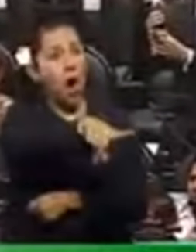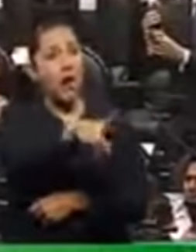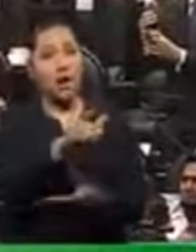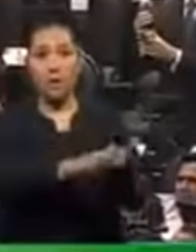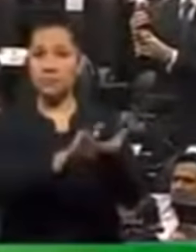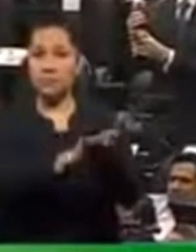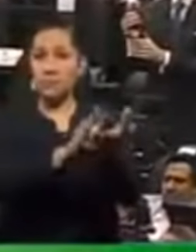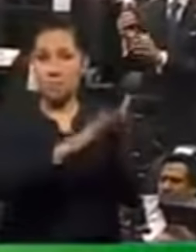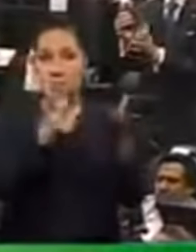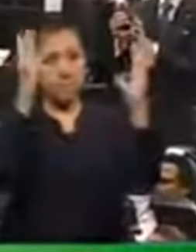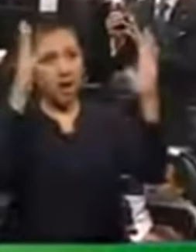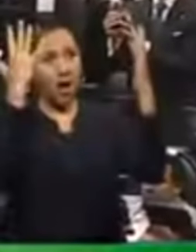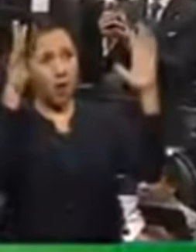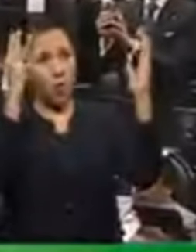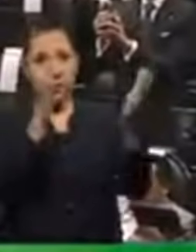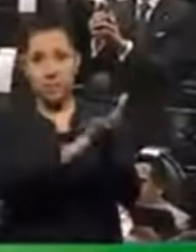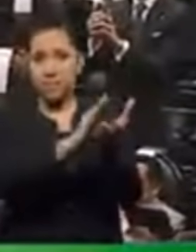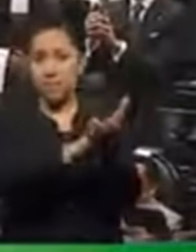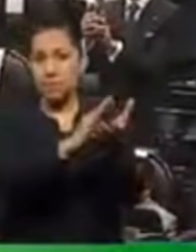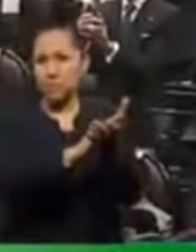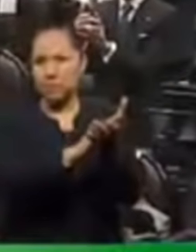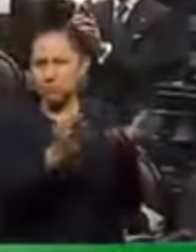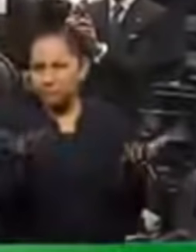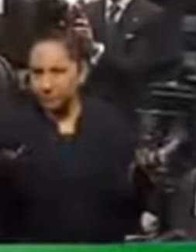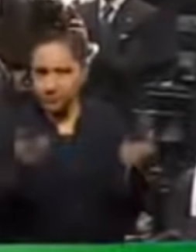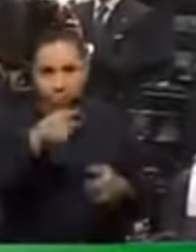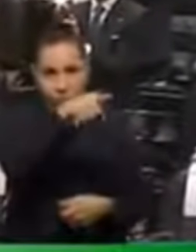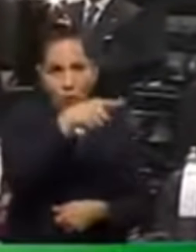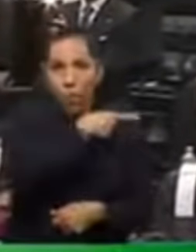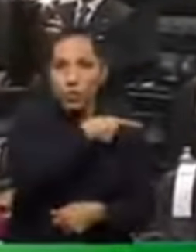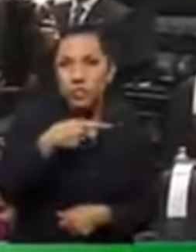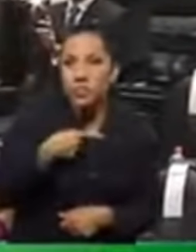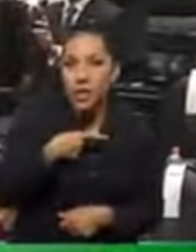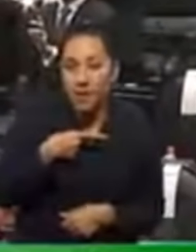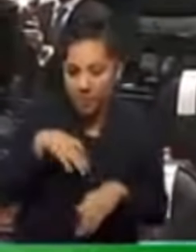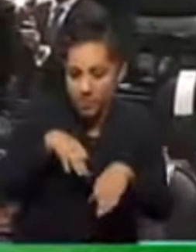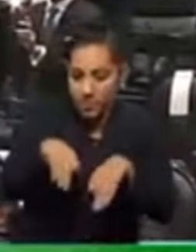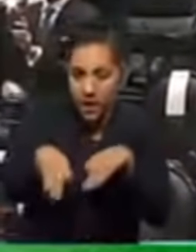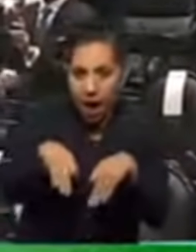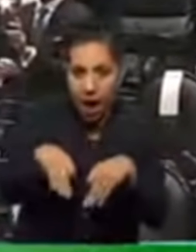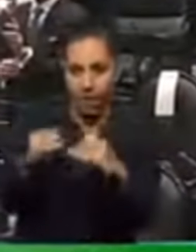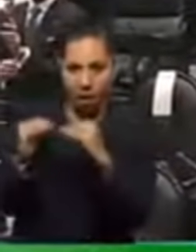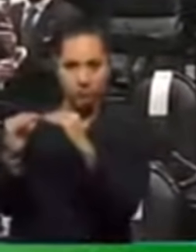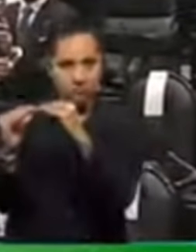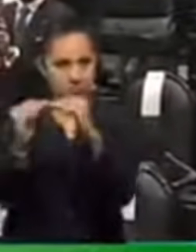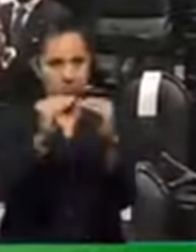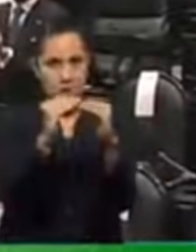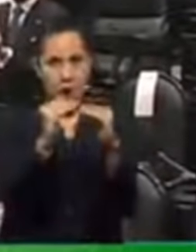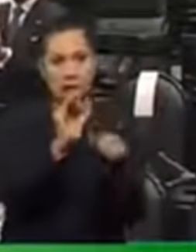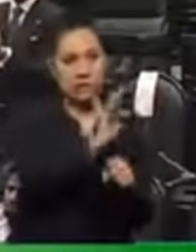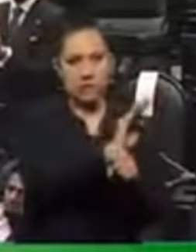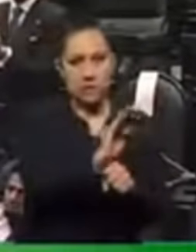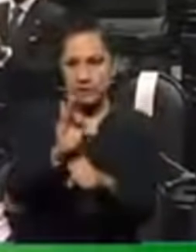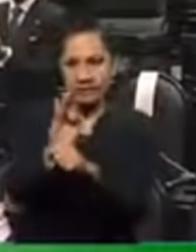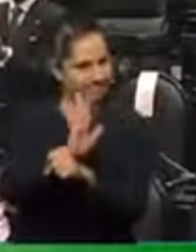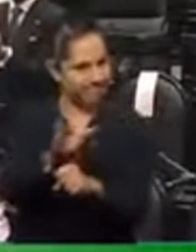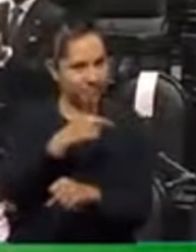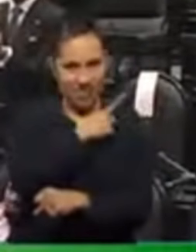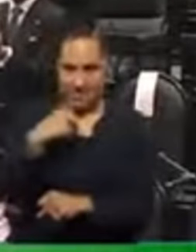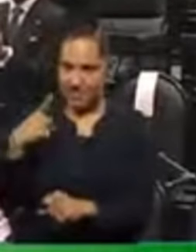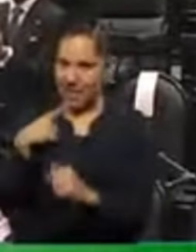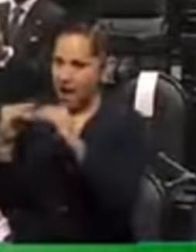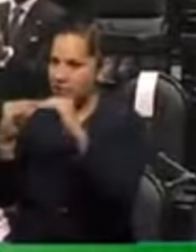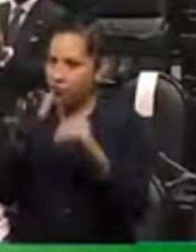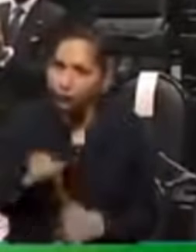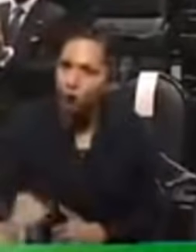claqué, a quien debería servir con imparcialidad al pueblo de México. Son muy puntillosos